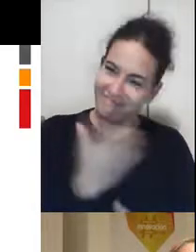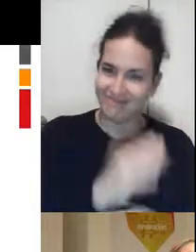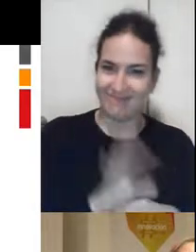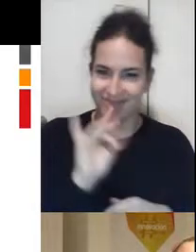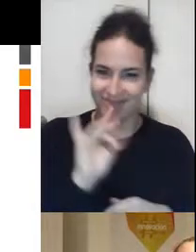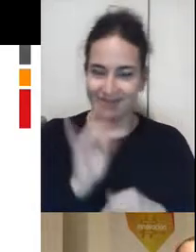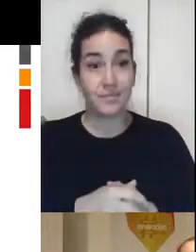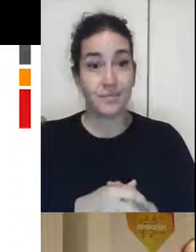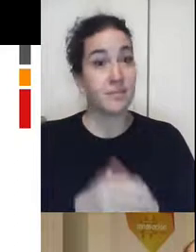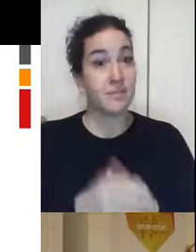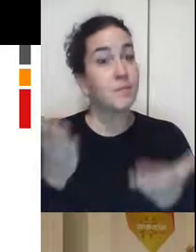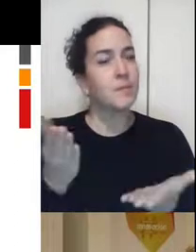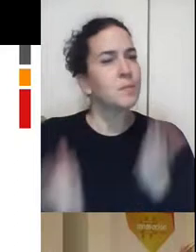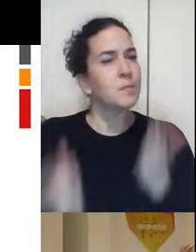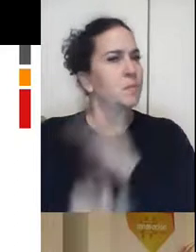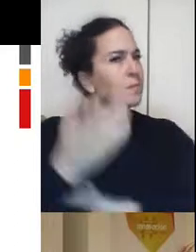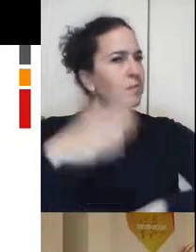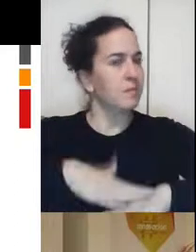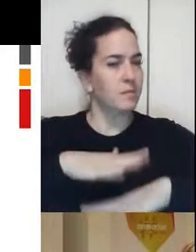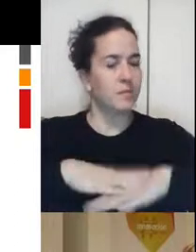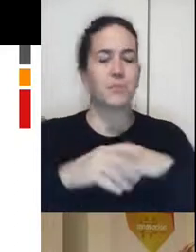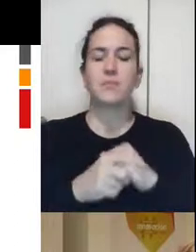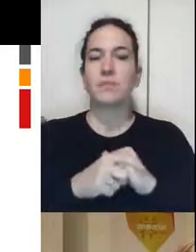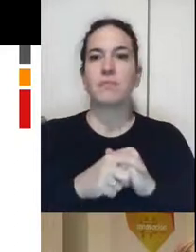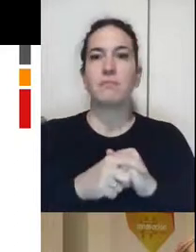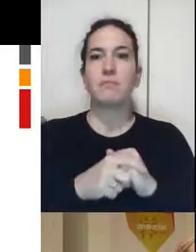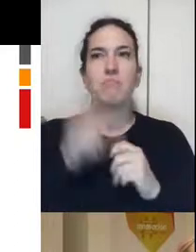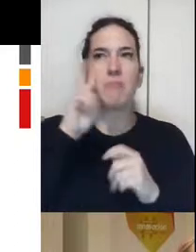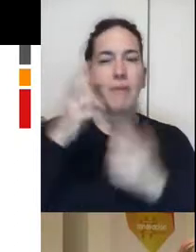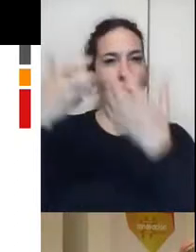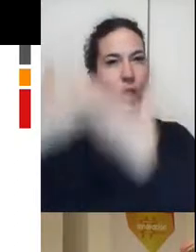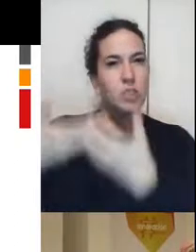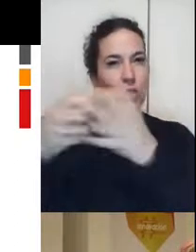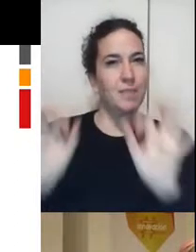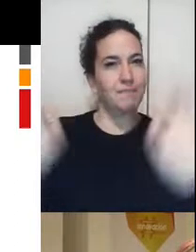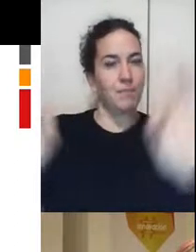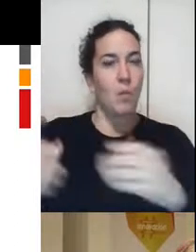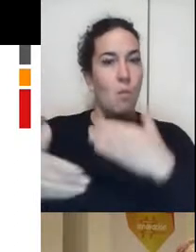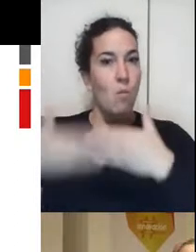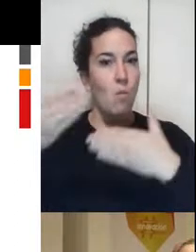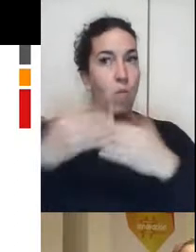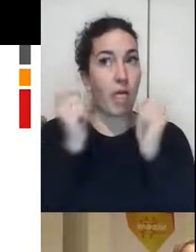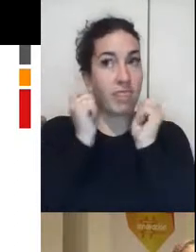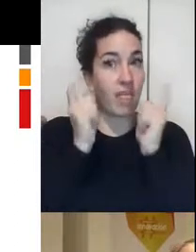Esta alternativa surge porque evaluando la industria de la moda